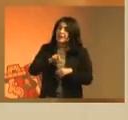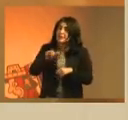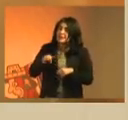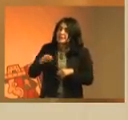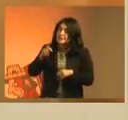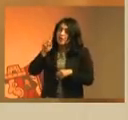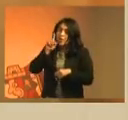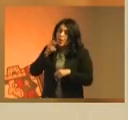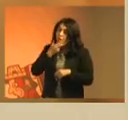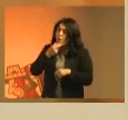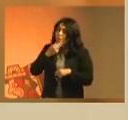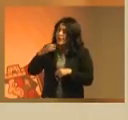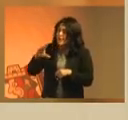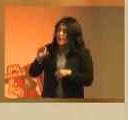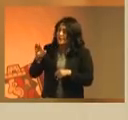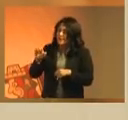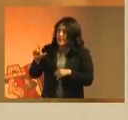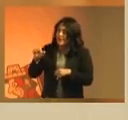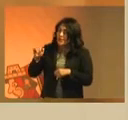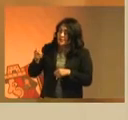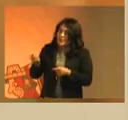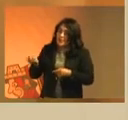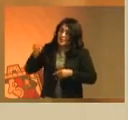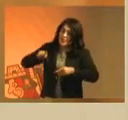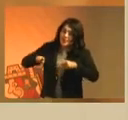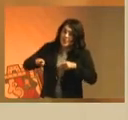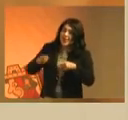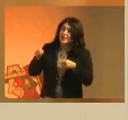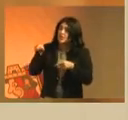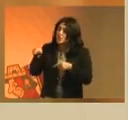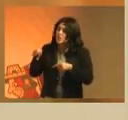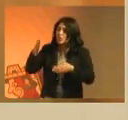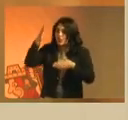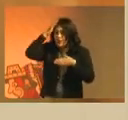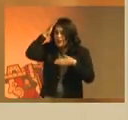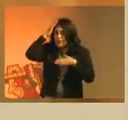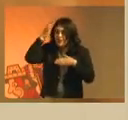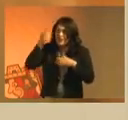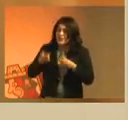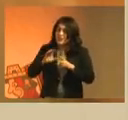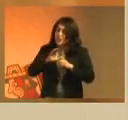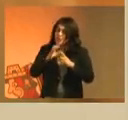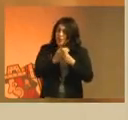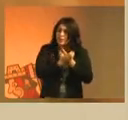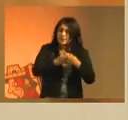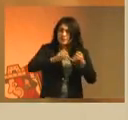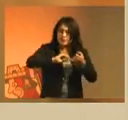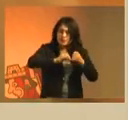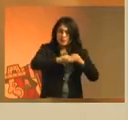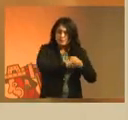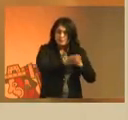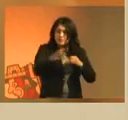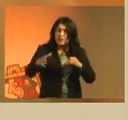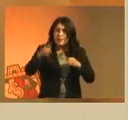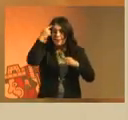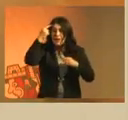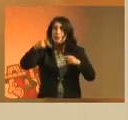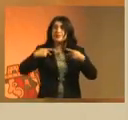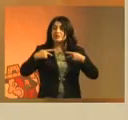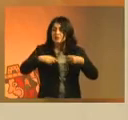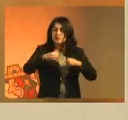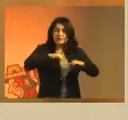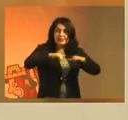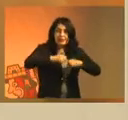a felipe carrillo de encabezar una de las comisiones agrarias que mide y entrega los terrenos sobre suelos la de